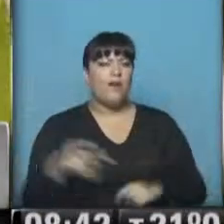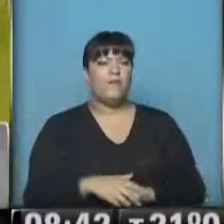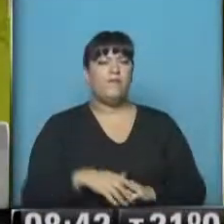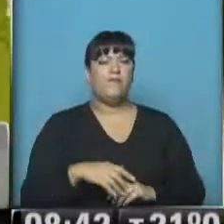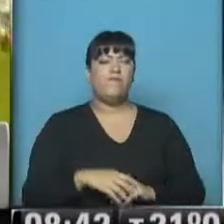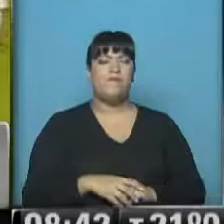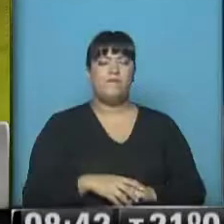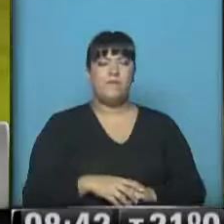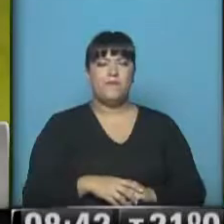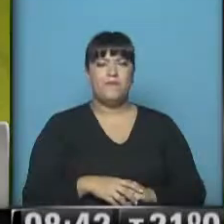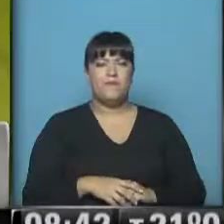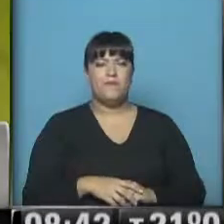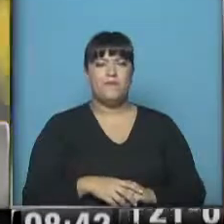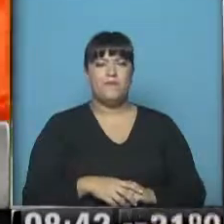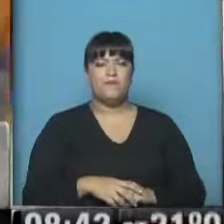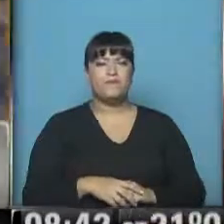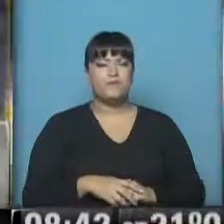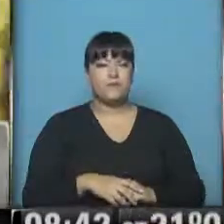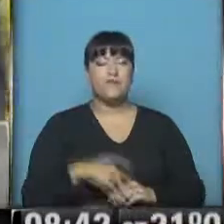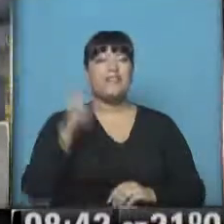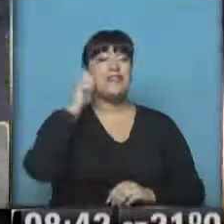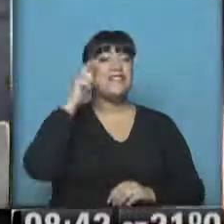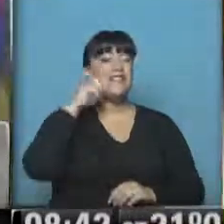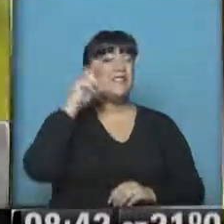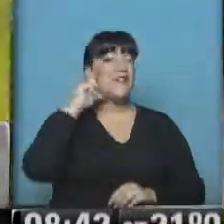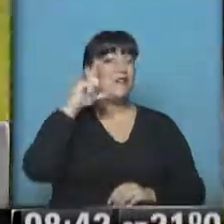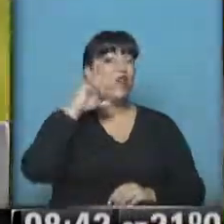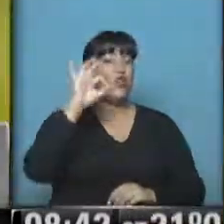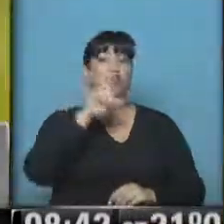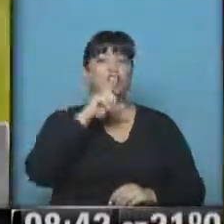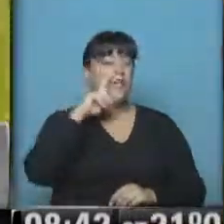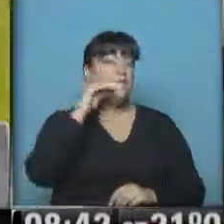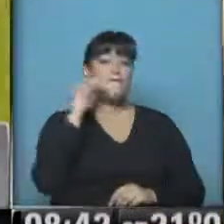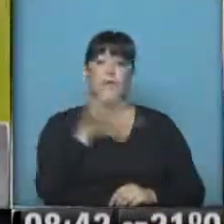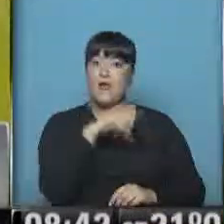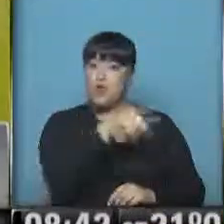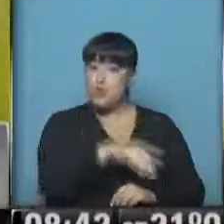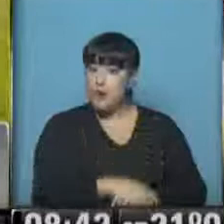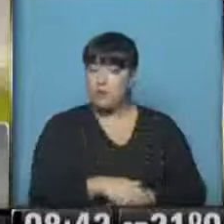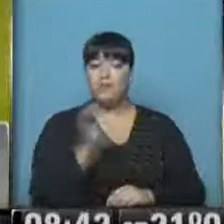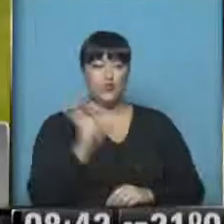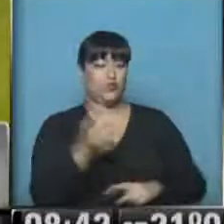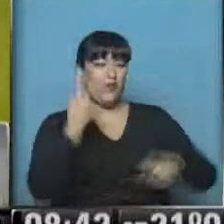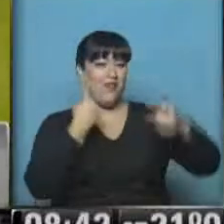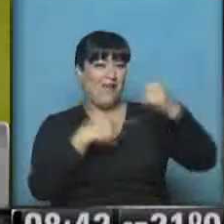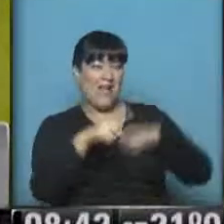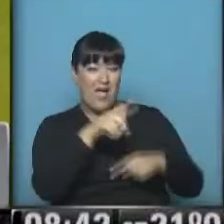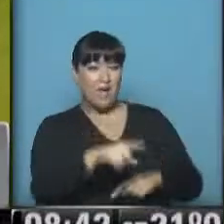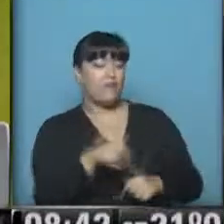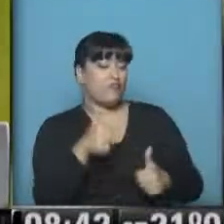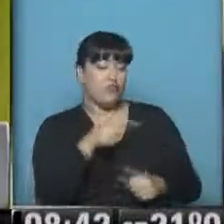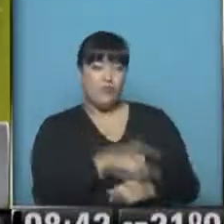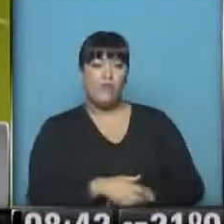y con Cerro Porteño, sí, es verdad. Y bueno, Gigliotti fue la gran figura. Claro. Sí, ayer tuvo la posibilidad en el recambio de poder ser de la partida.